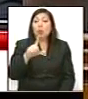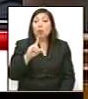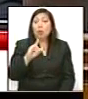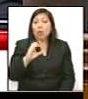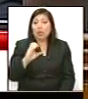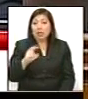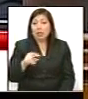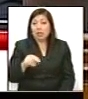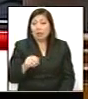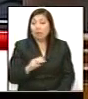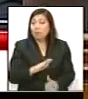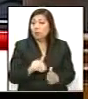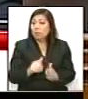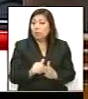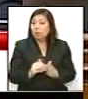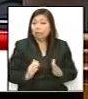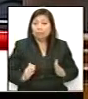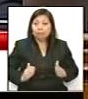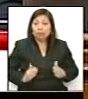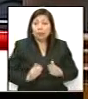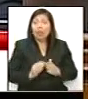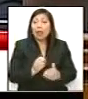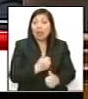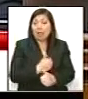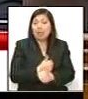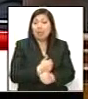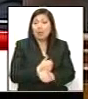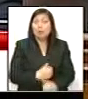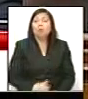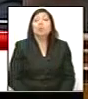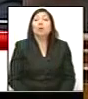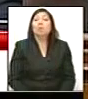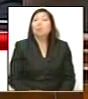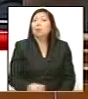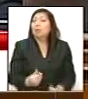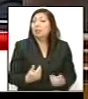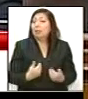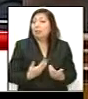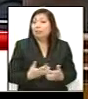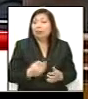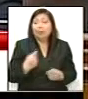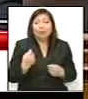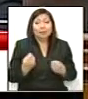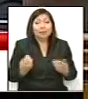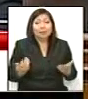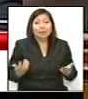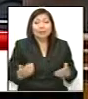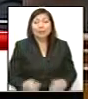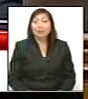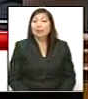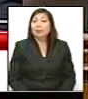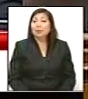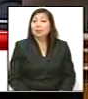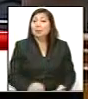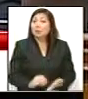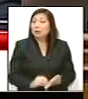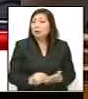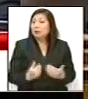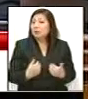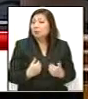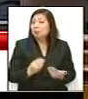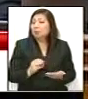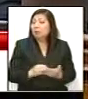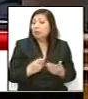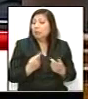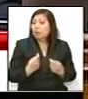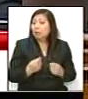Parinacochas y todas las cabezadas de Ayacucho, no tiene más industria que el turismo. No tiene más industria